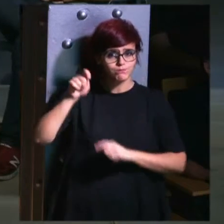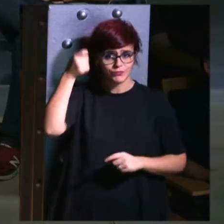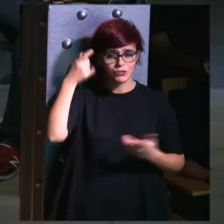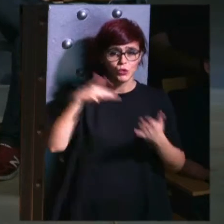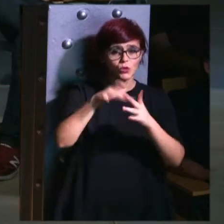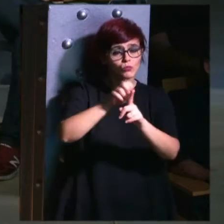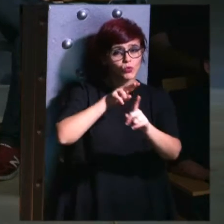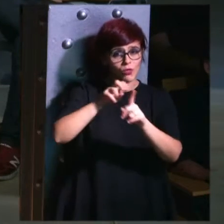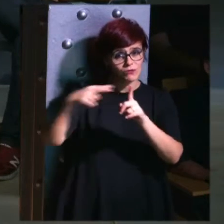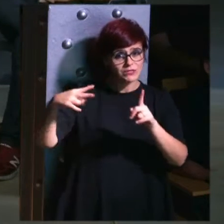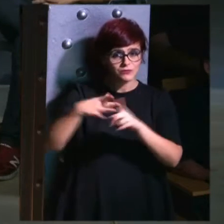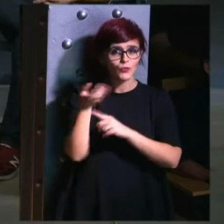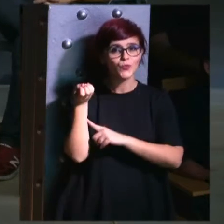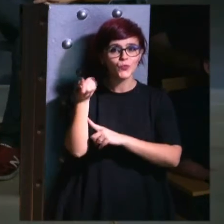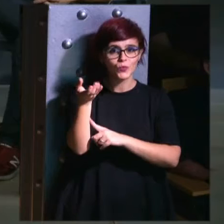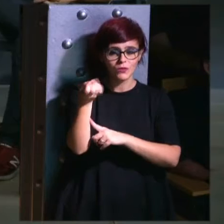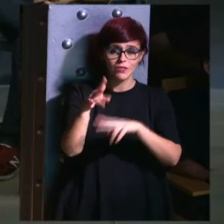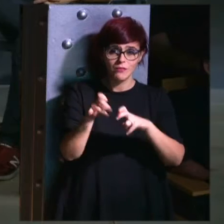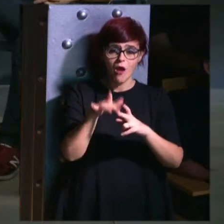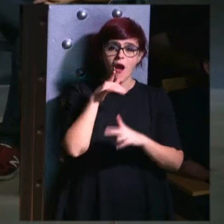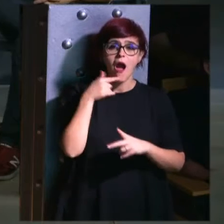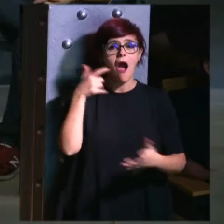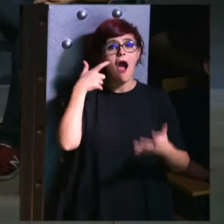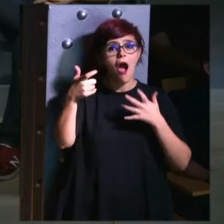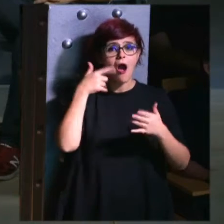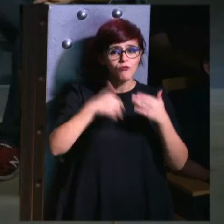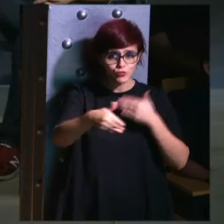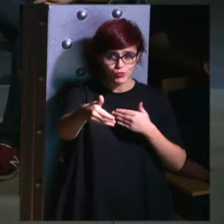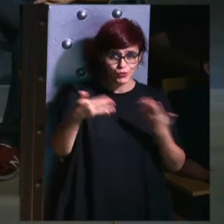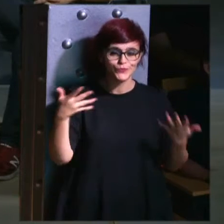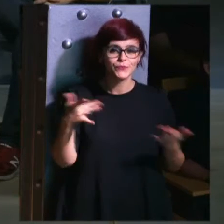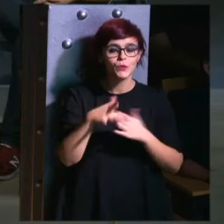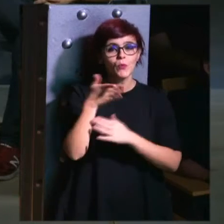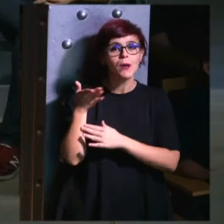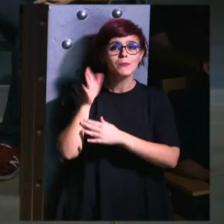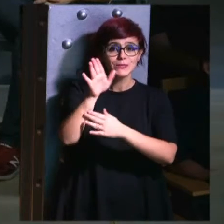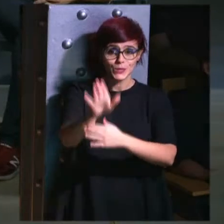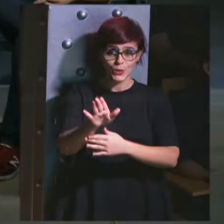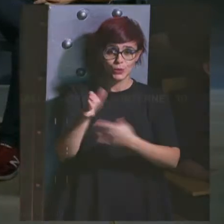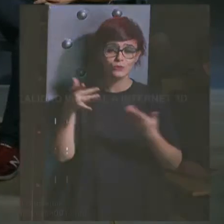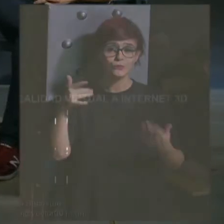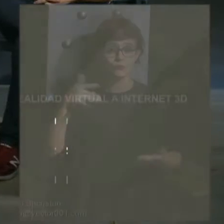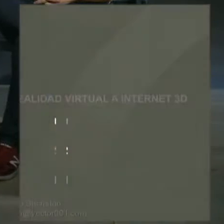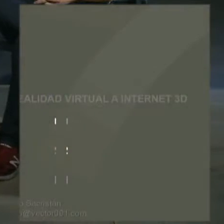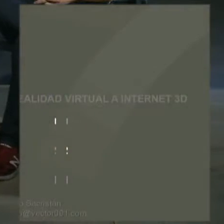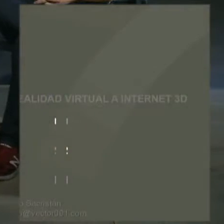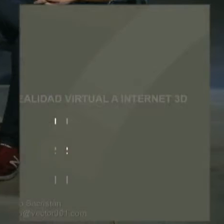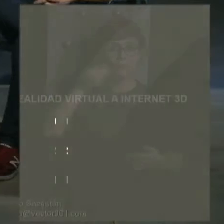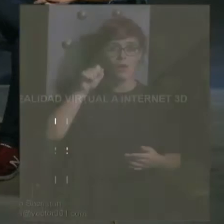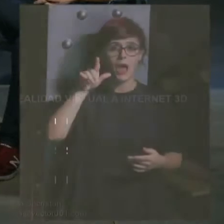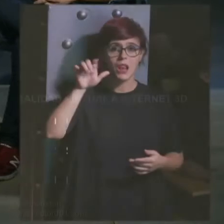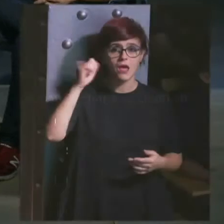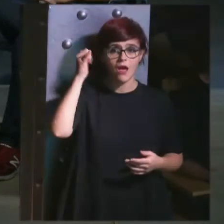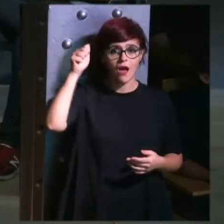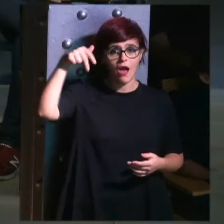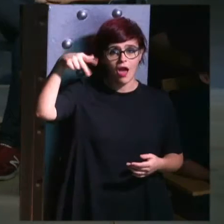perspectivas y visiones de Art Futura. Y voy a empezar con una presentación. Yo soy Alejandro Sacristán,